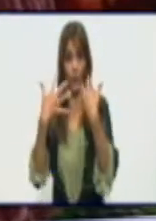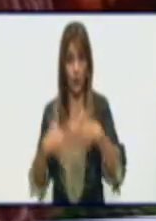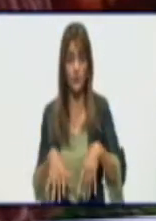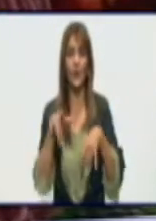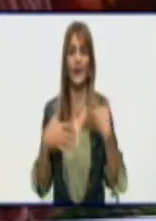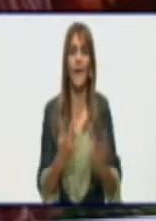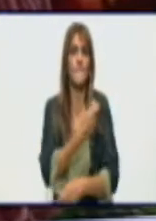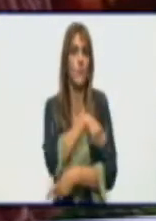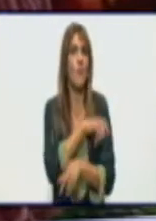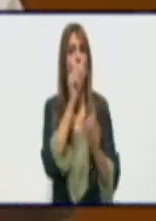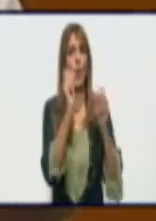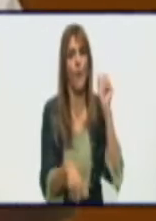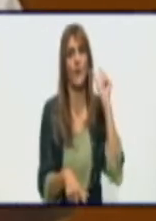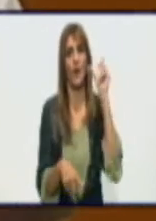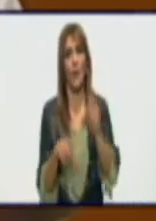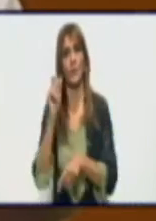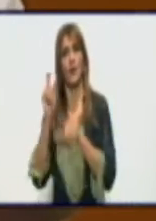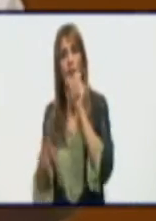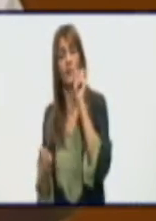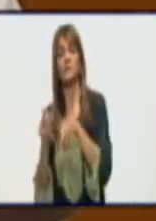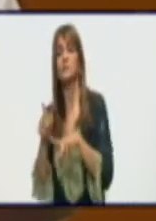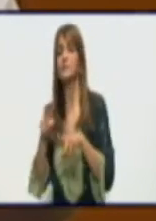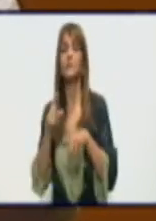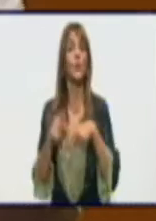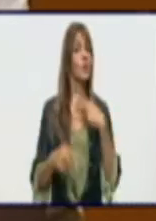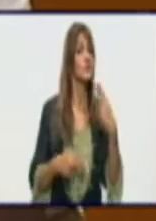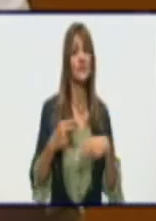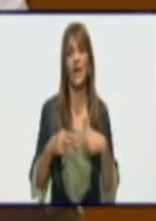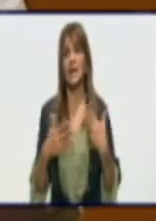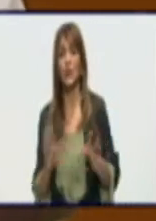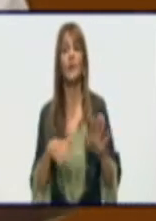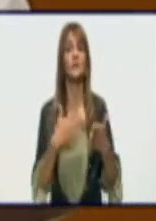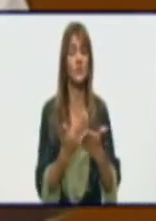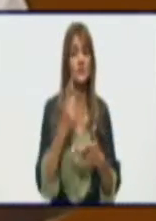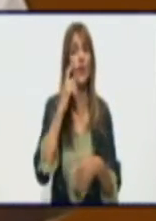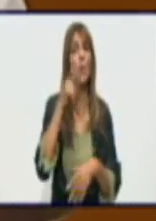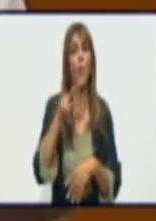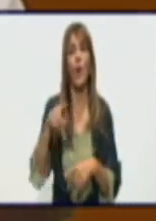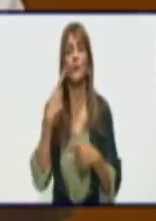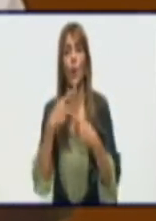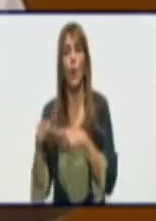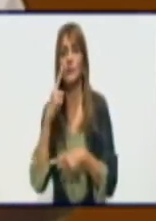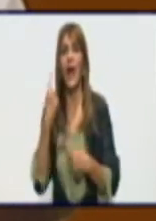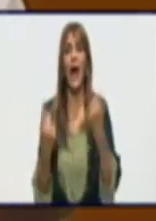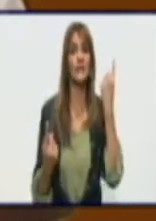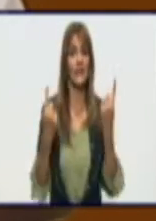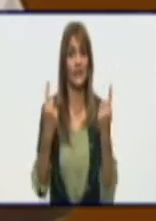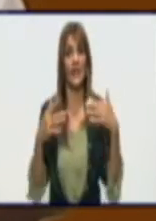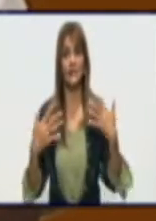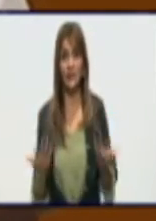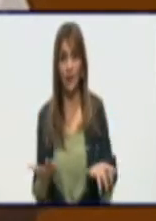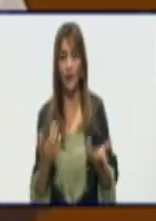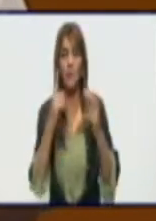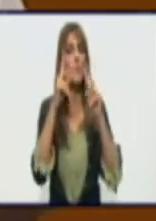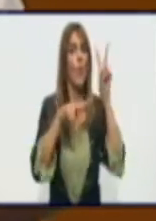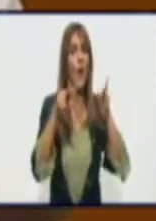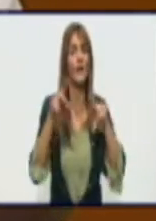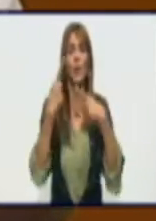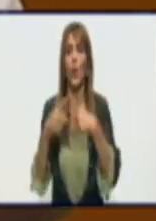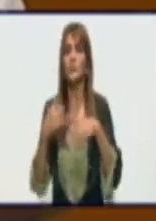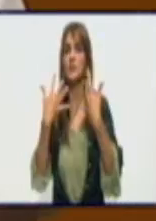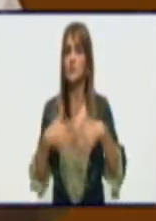contamos con eso. Y entonces hemos tenido que usar otras alternativas para ir supliendo y al final llegarle con un producto al pueblo que realmente el pueblo pueda tener